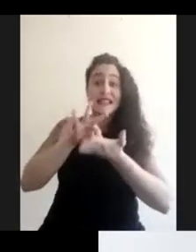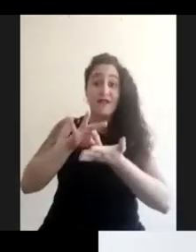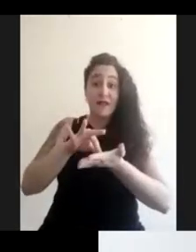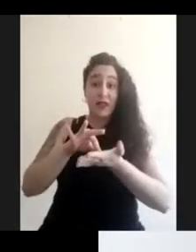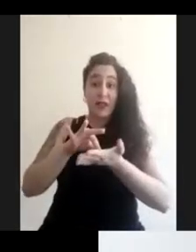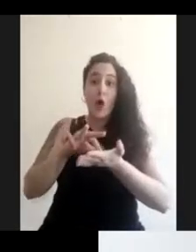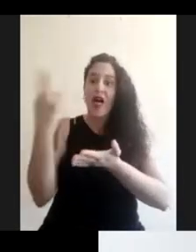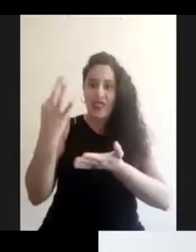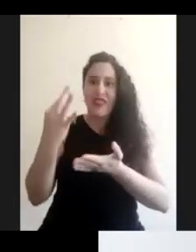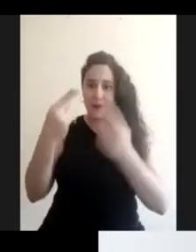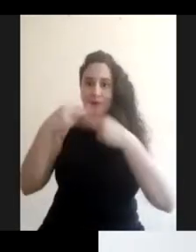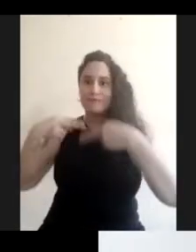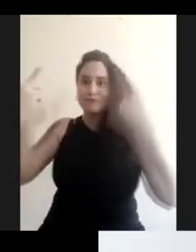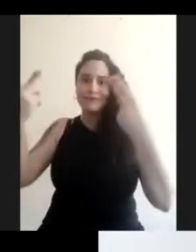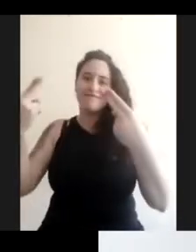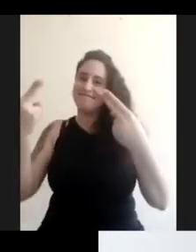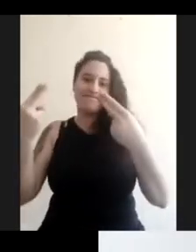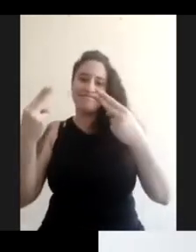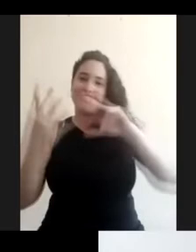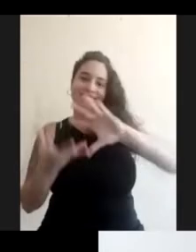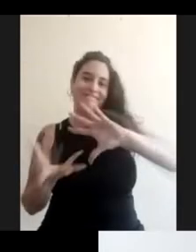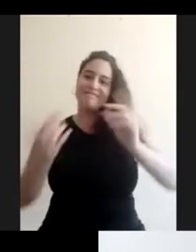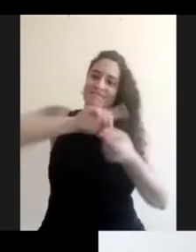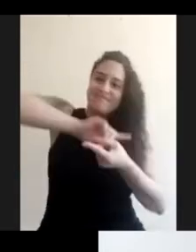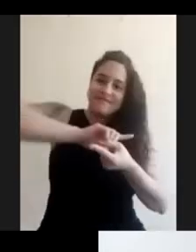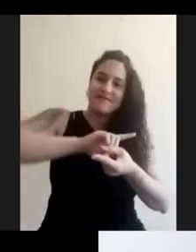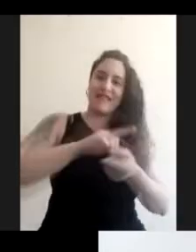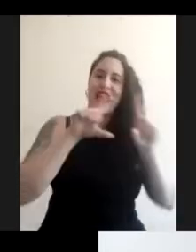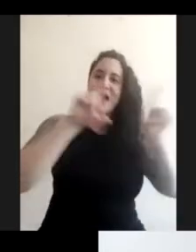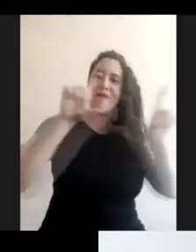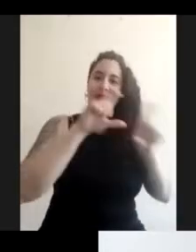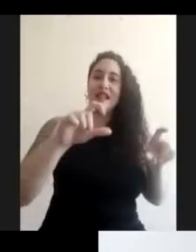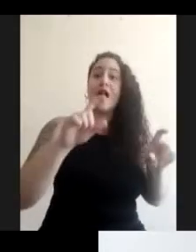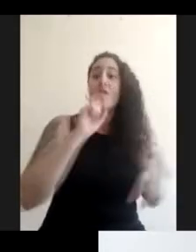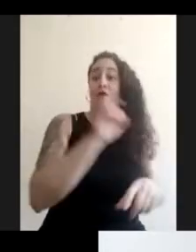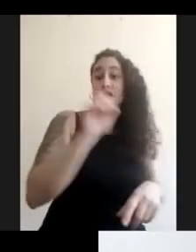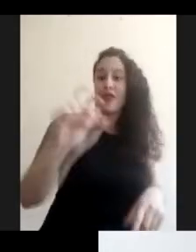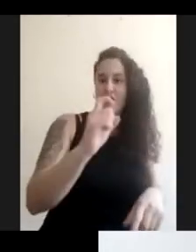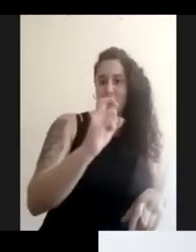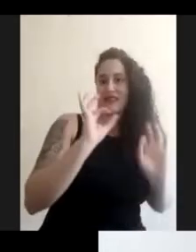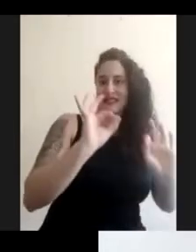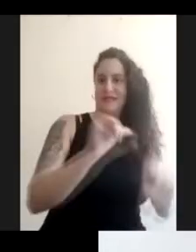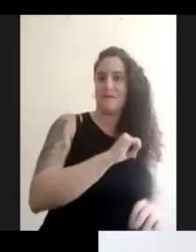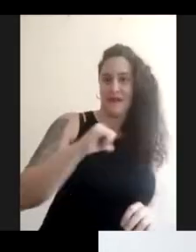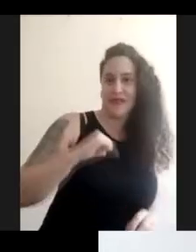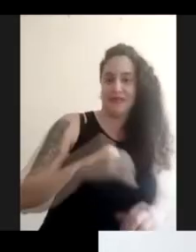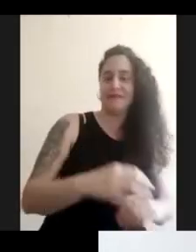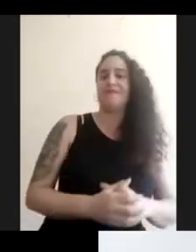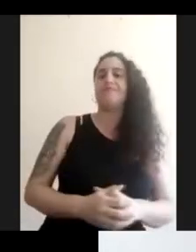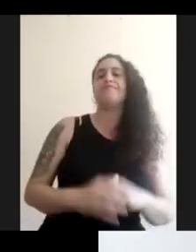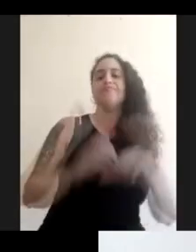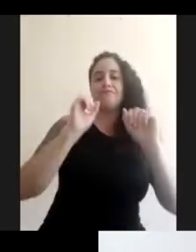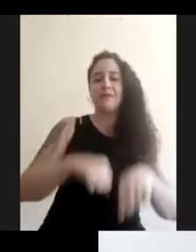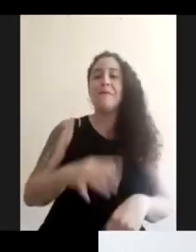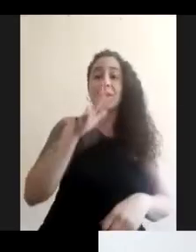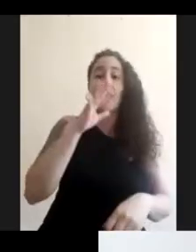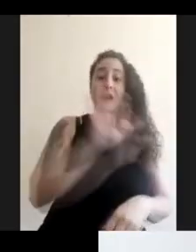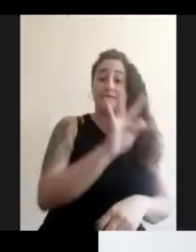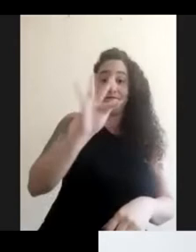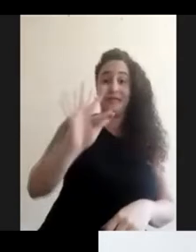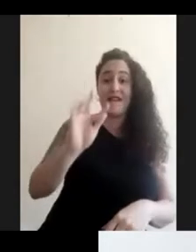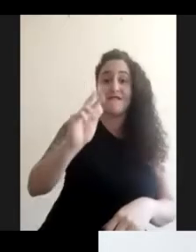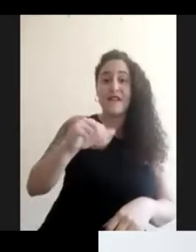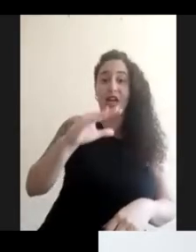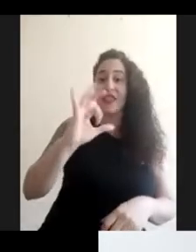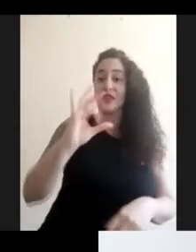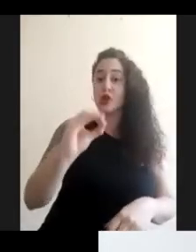de dar de forma pública, se ha externalizado a una fundación. Francisco, ¿y cuál es tu caso? ¿Dónde trabajas? ¿Para quién trabajas?